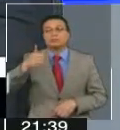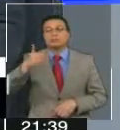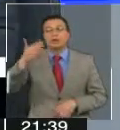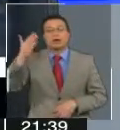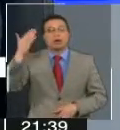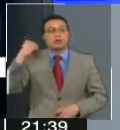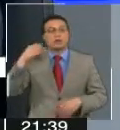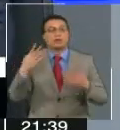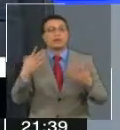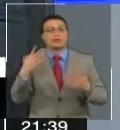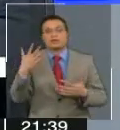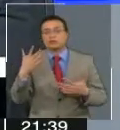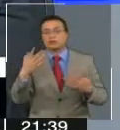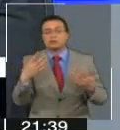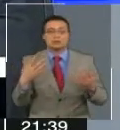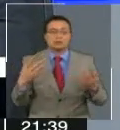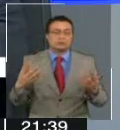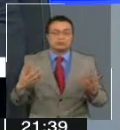perdón? 95,